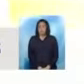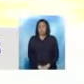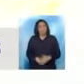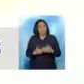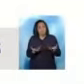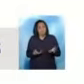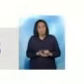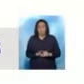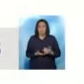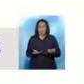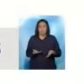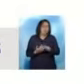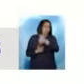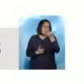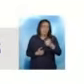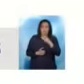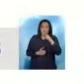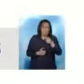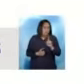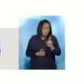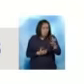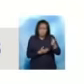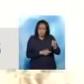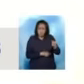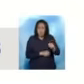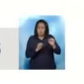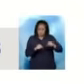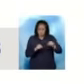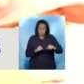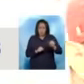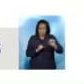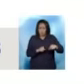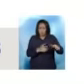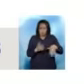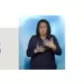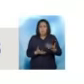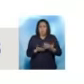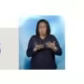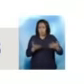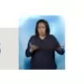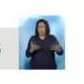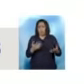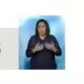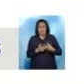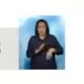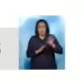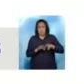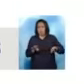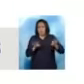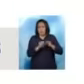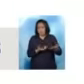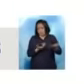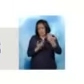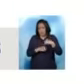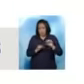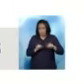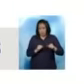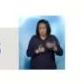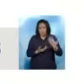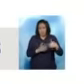Bueno, van a ir a rescatar a otra señora. ¿Aquí no quieres? No quiero. Sí, van a salir. Si están sacando sus pertenencias, lo más importante. Okay. Ahorita